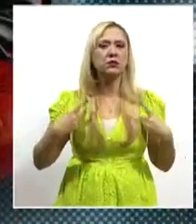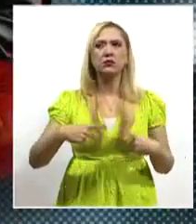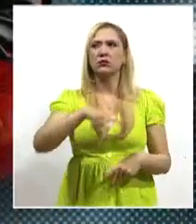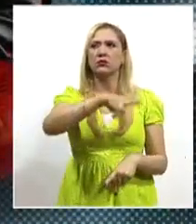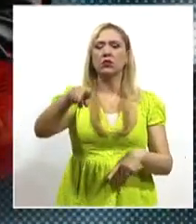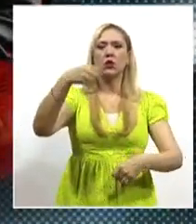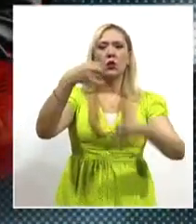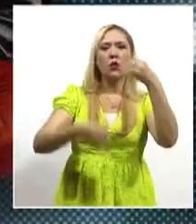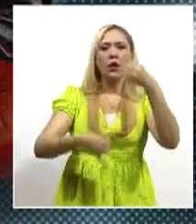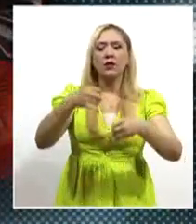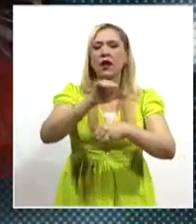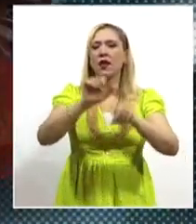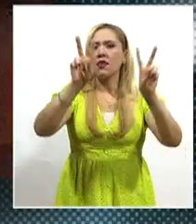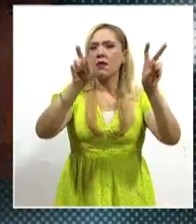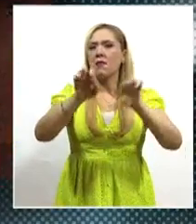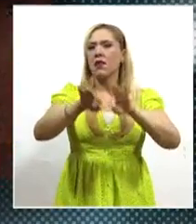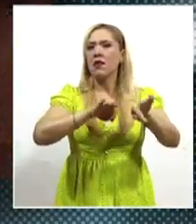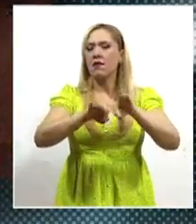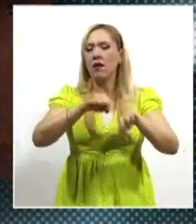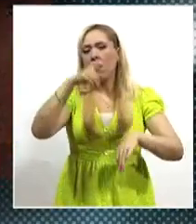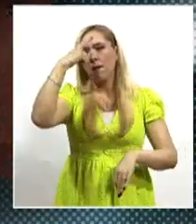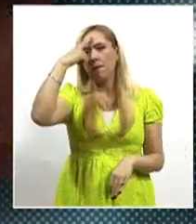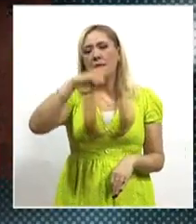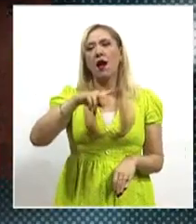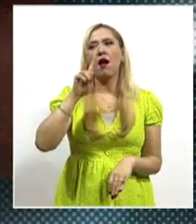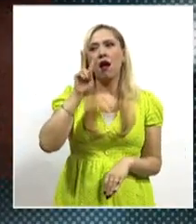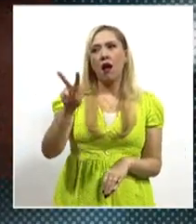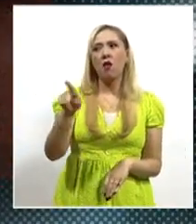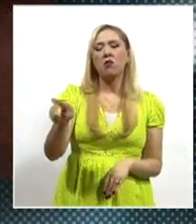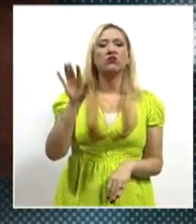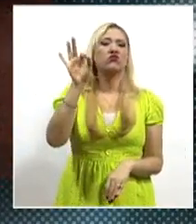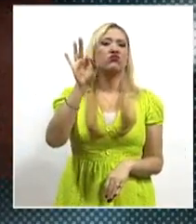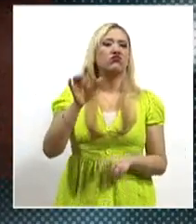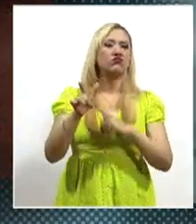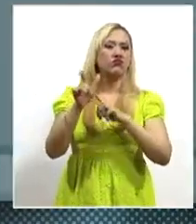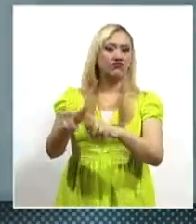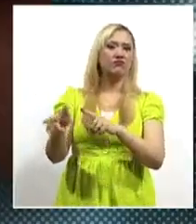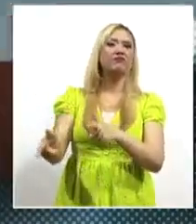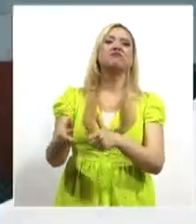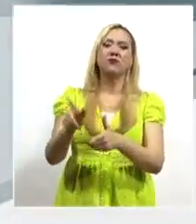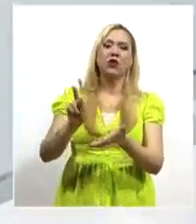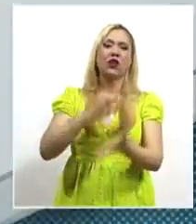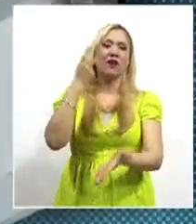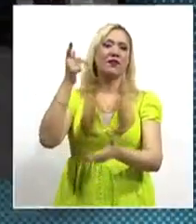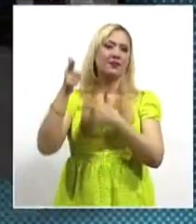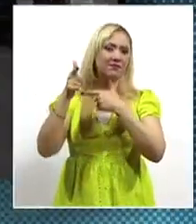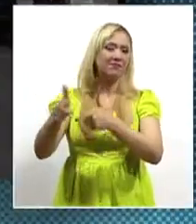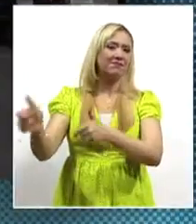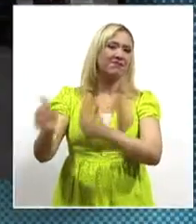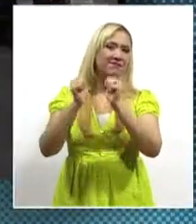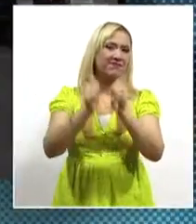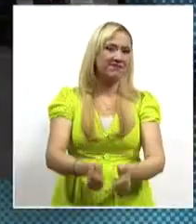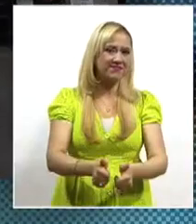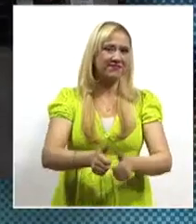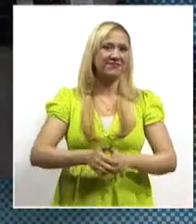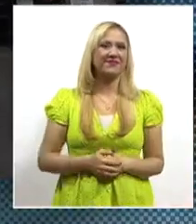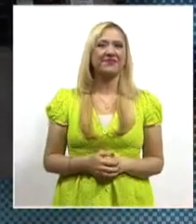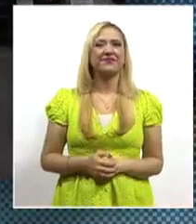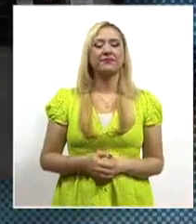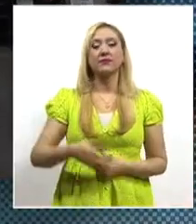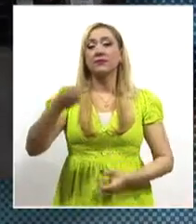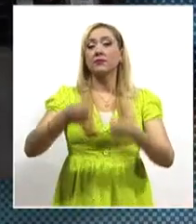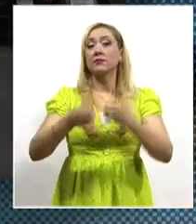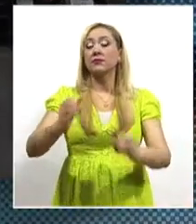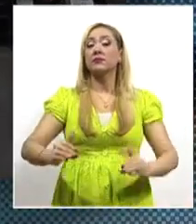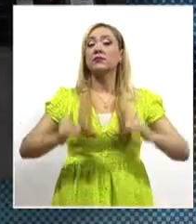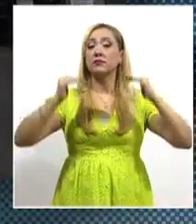juzgadoras en materia laboral, con el objetivo de determinar su ratificación en el cargo. El Pleno del Tribunal Superior